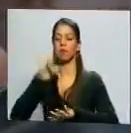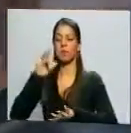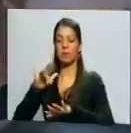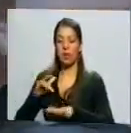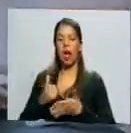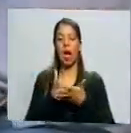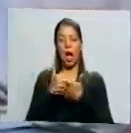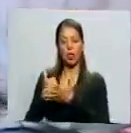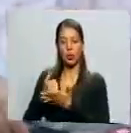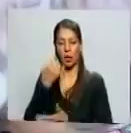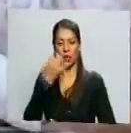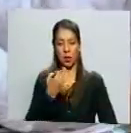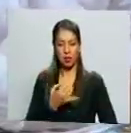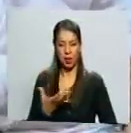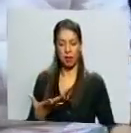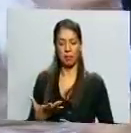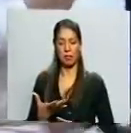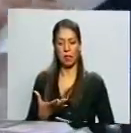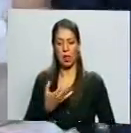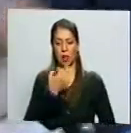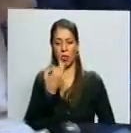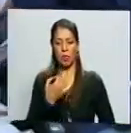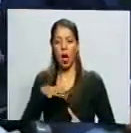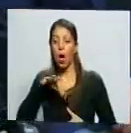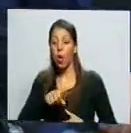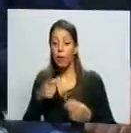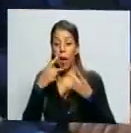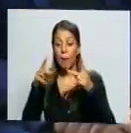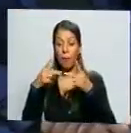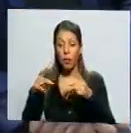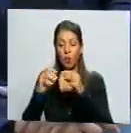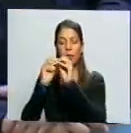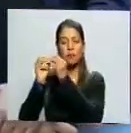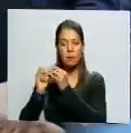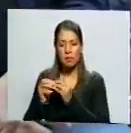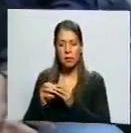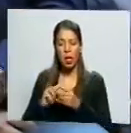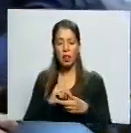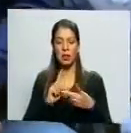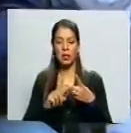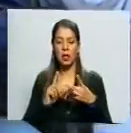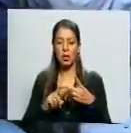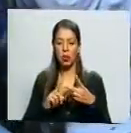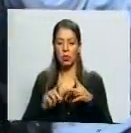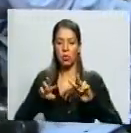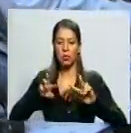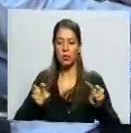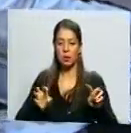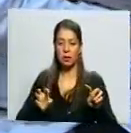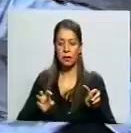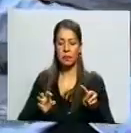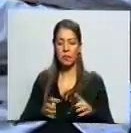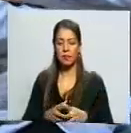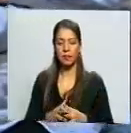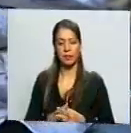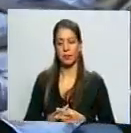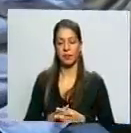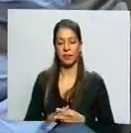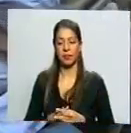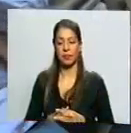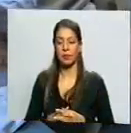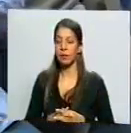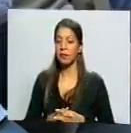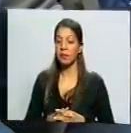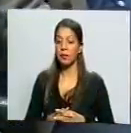punto de vista del alcance de las compras públicas. El segundo de los puntos tiene que ver con una lucha